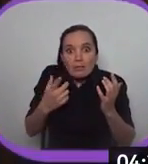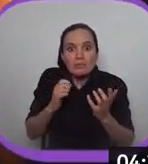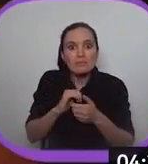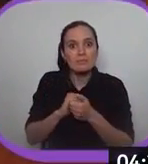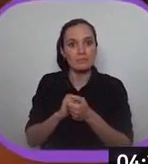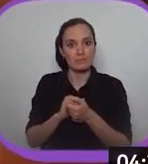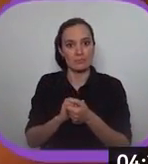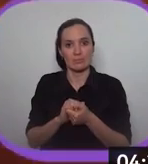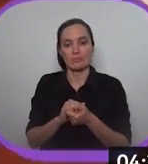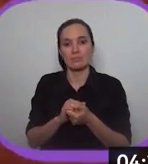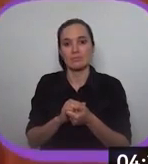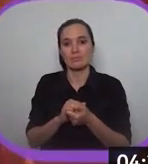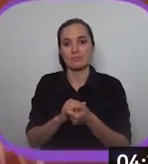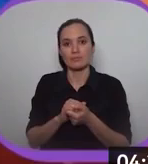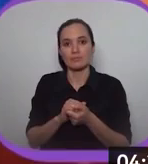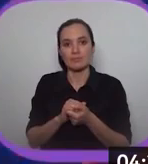¡Miren!